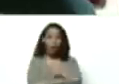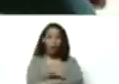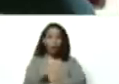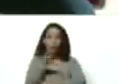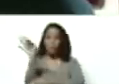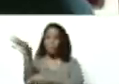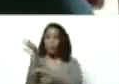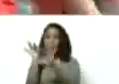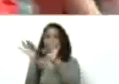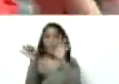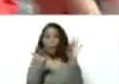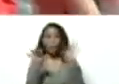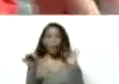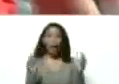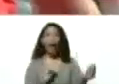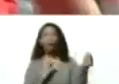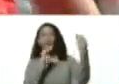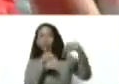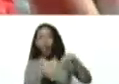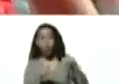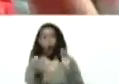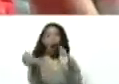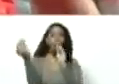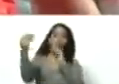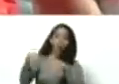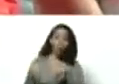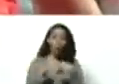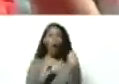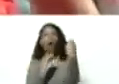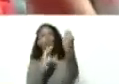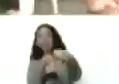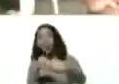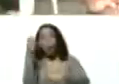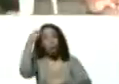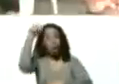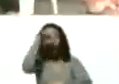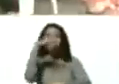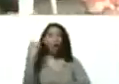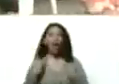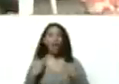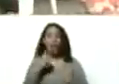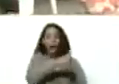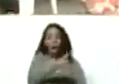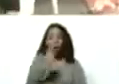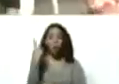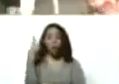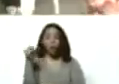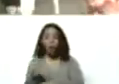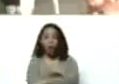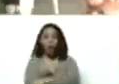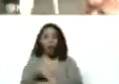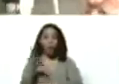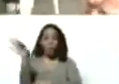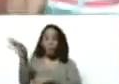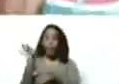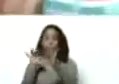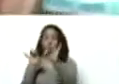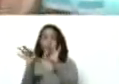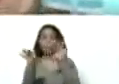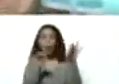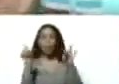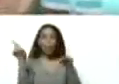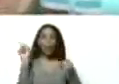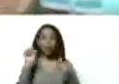seleccionados por consenso. Fue el consenso del pueblo que vive en cada una de estas calles que seleccionó a estos